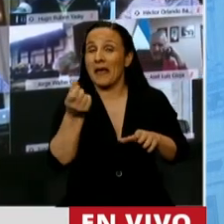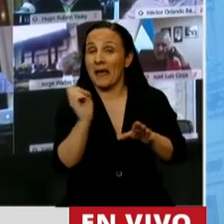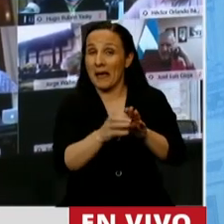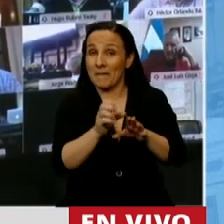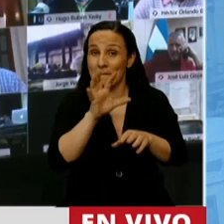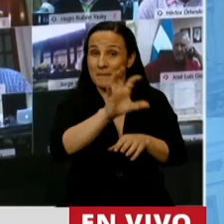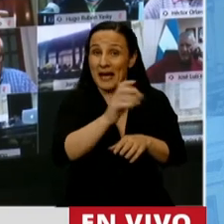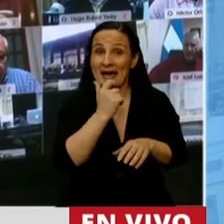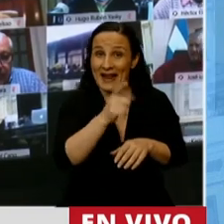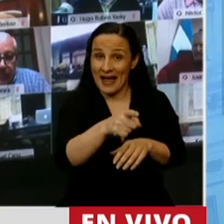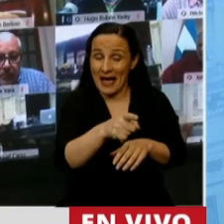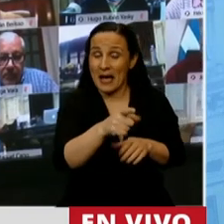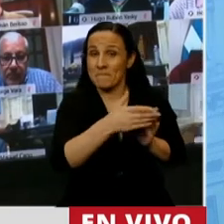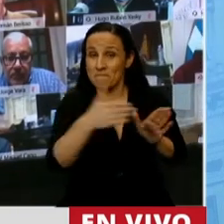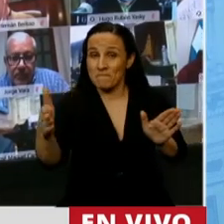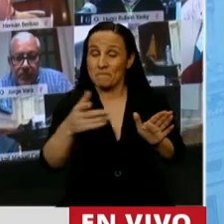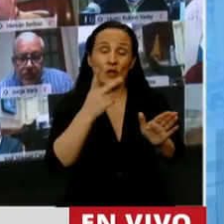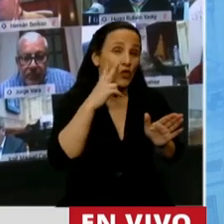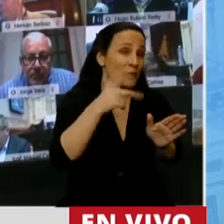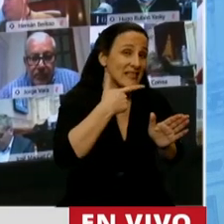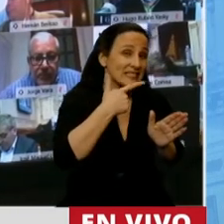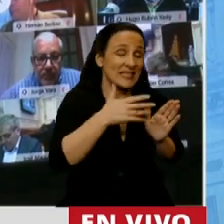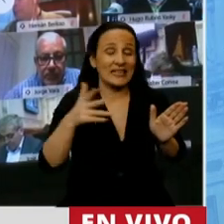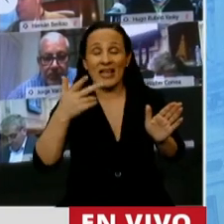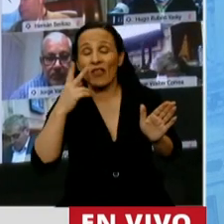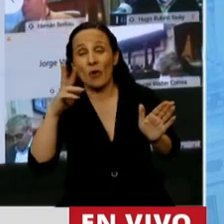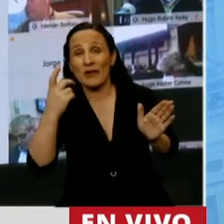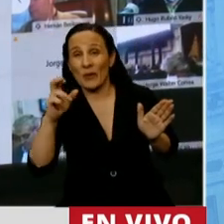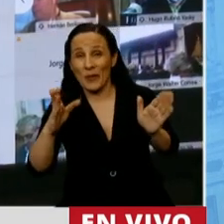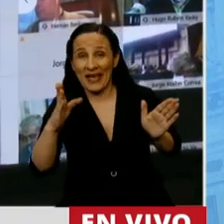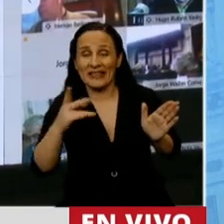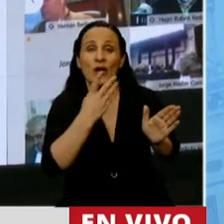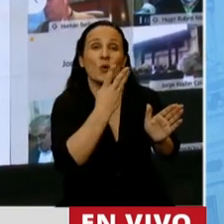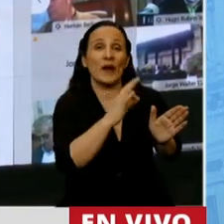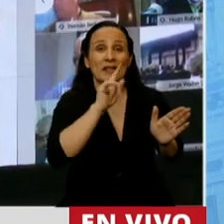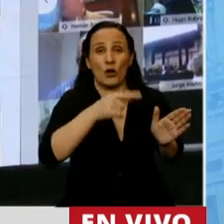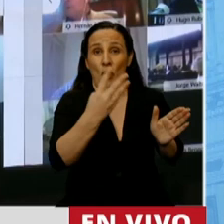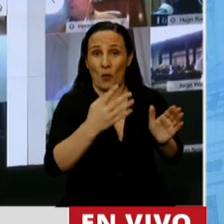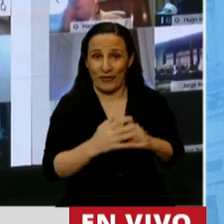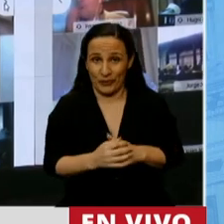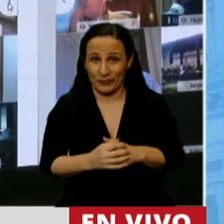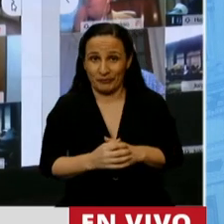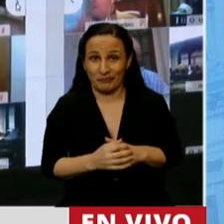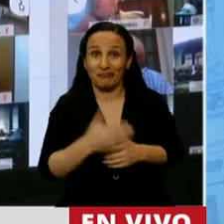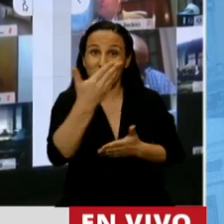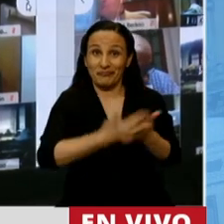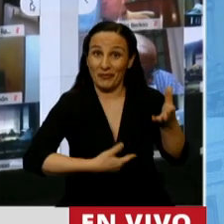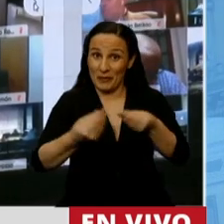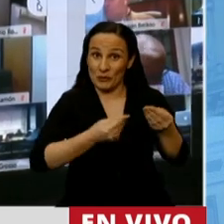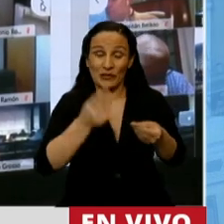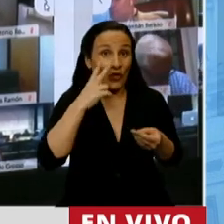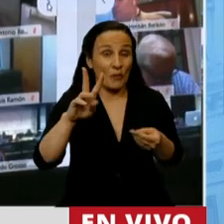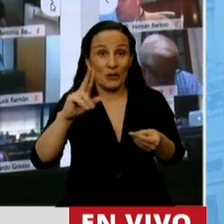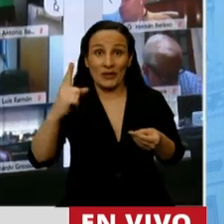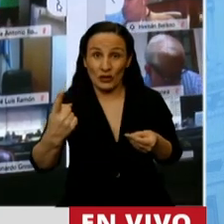a la provincia para el periodo 2017-2020 fue del 40,4. En el presupuesto 2021,